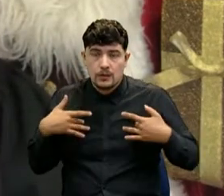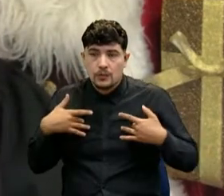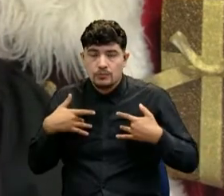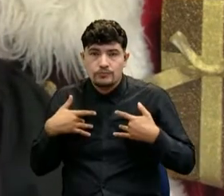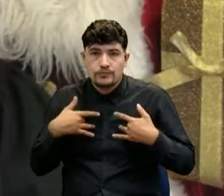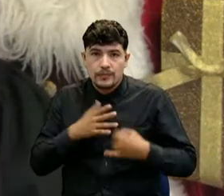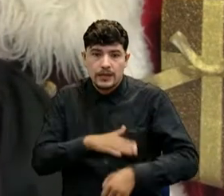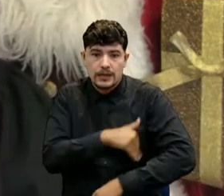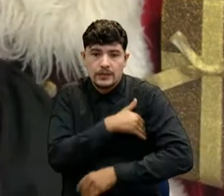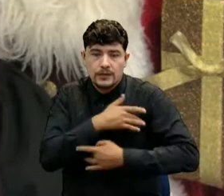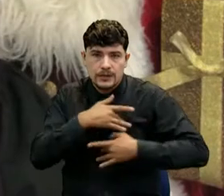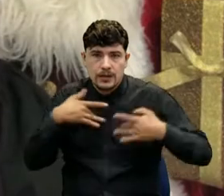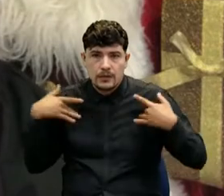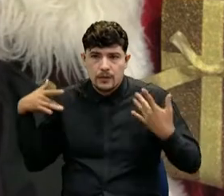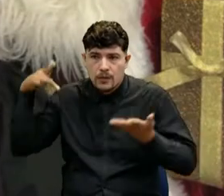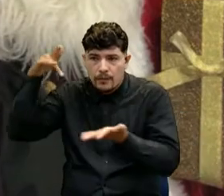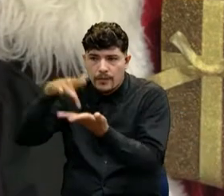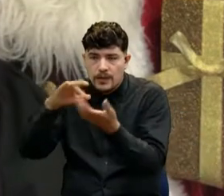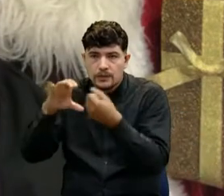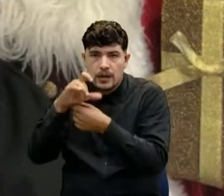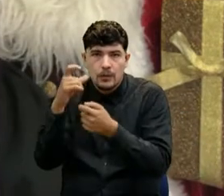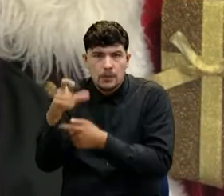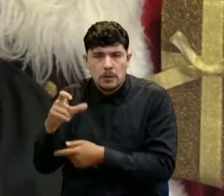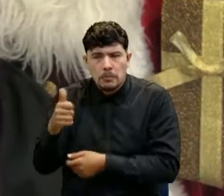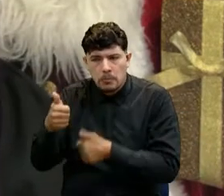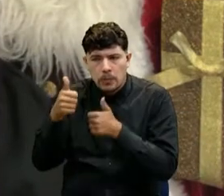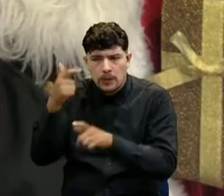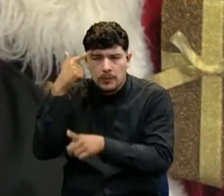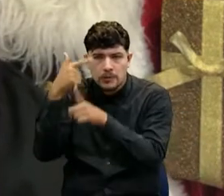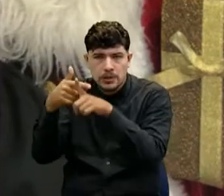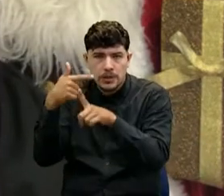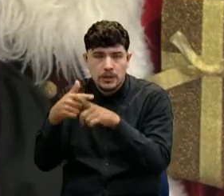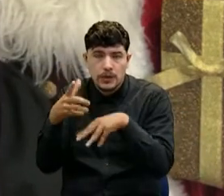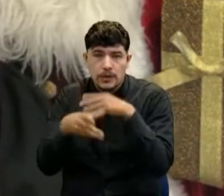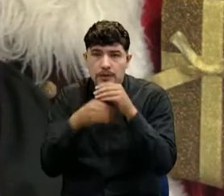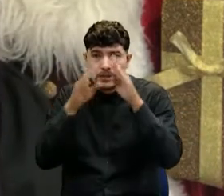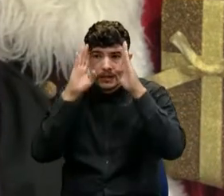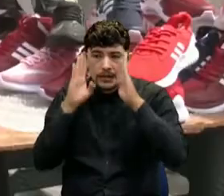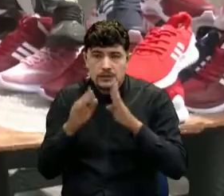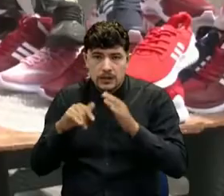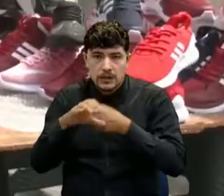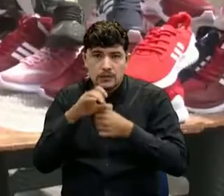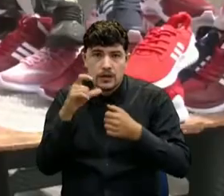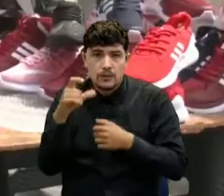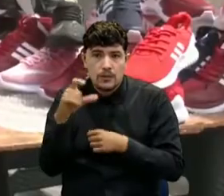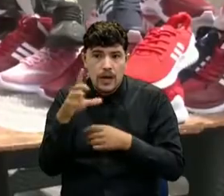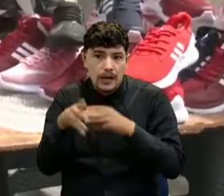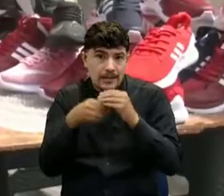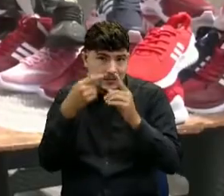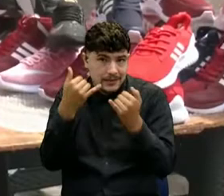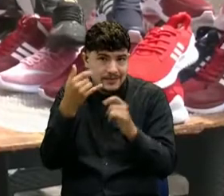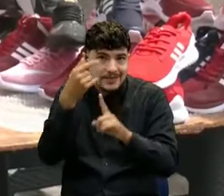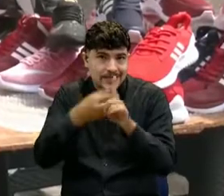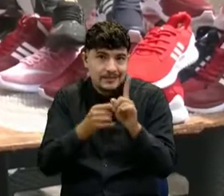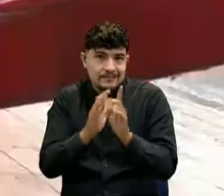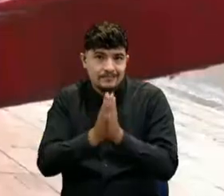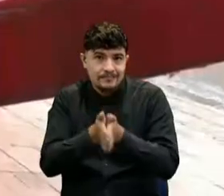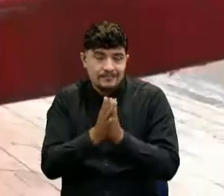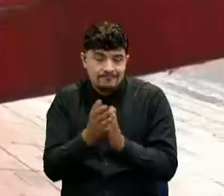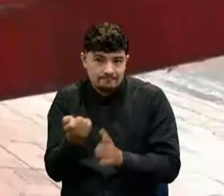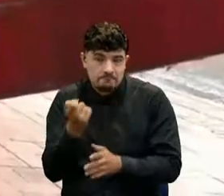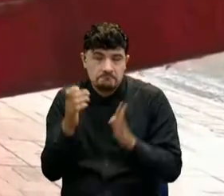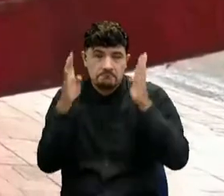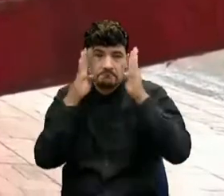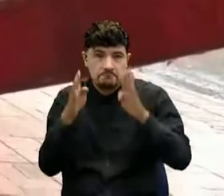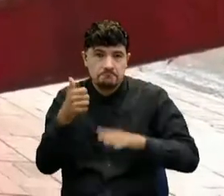importante que sean tenidos en cuenta en esta época de pandemia y más en diciembre. Los vendedores informales en la ciudad esperan